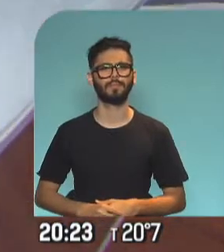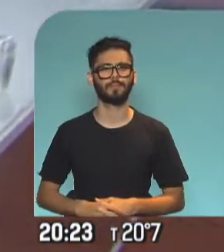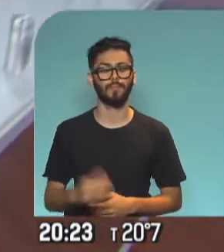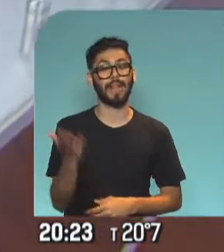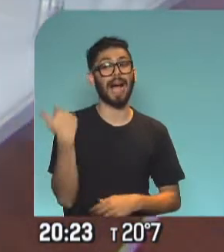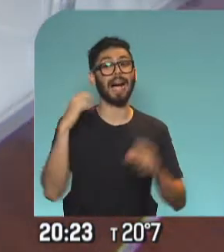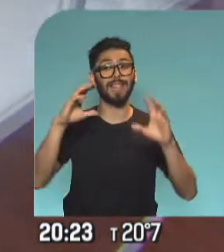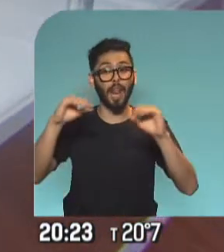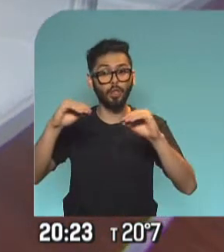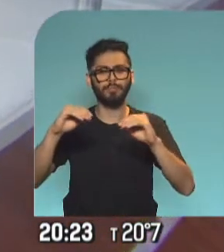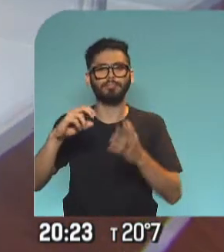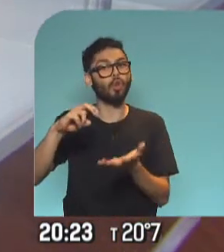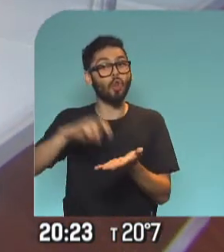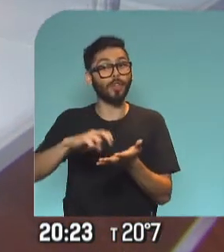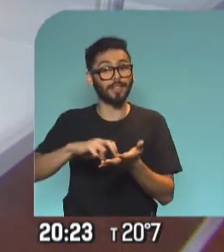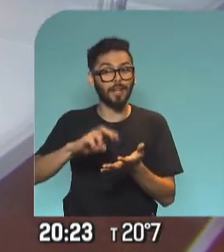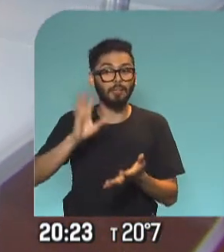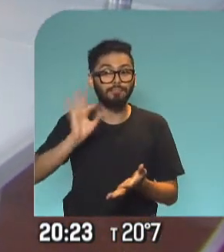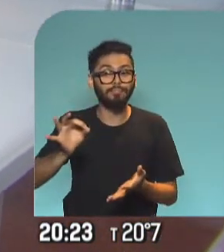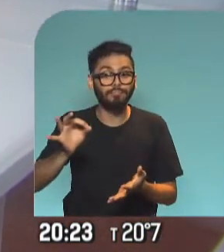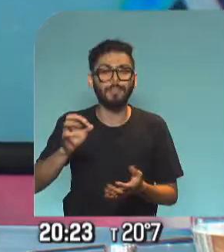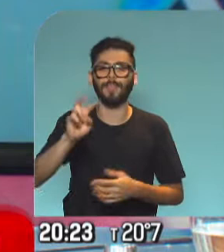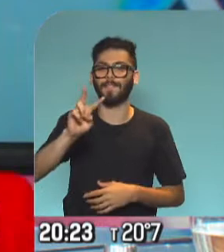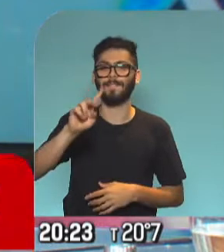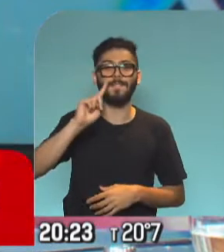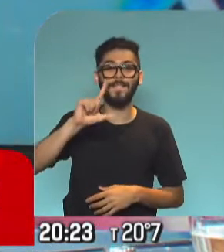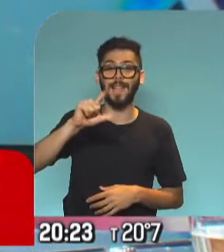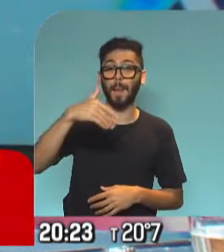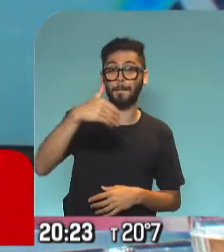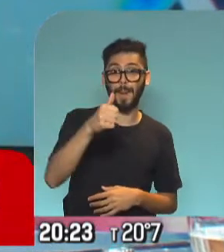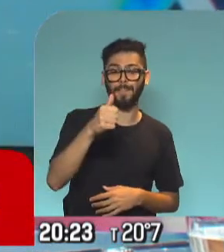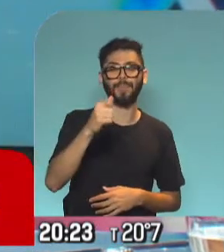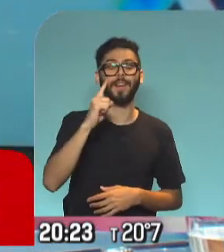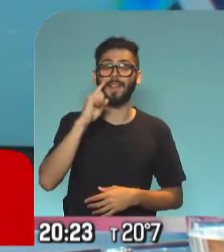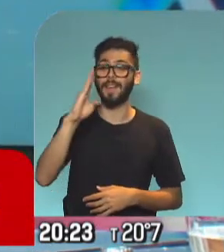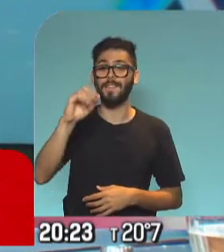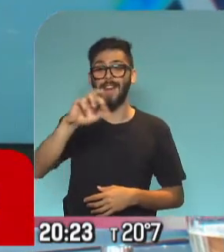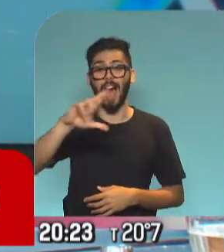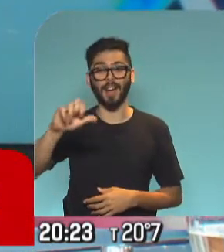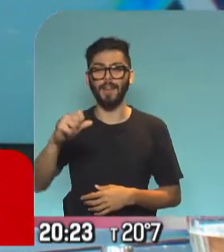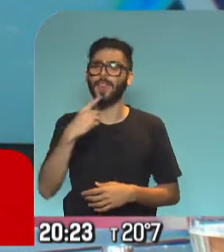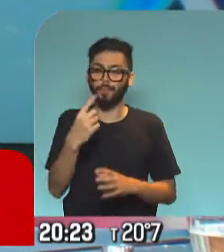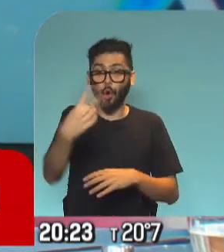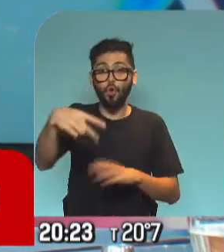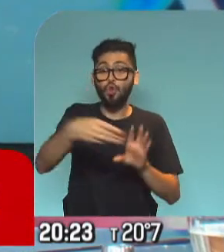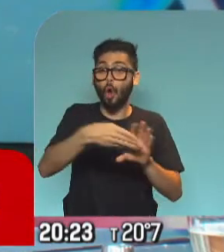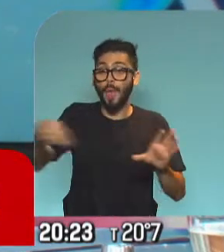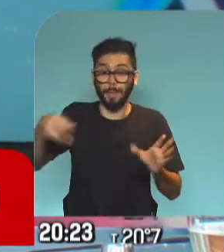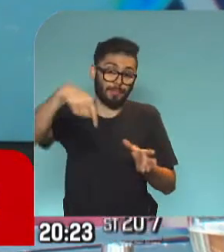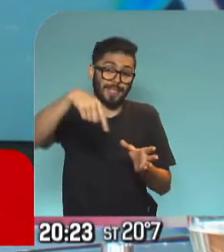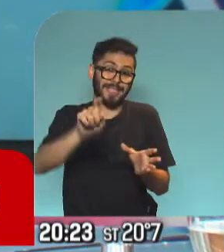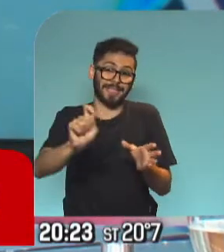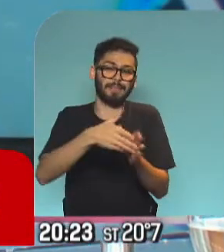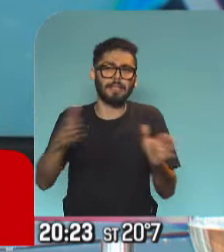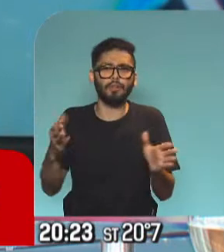Ayer por la noche conocíamos la noticia. Vilma Ibarra contaba que a lo largo de noviembre, es decir, durante este mes, se va a presentar un